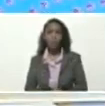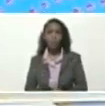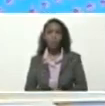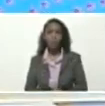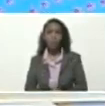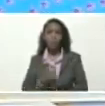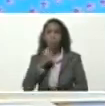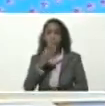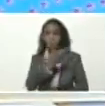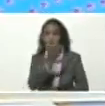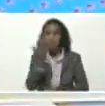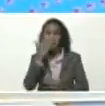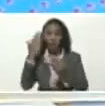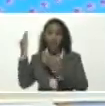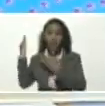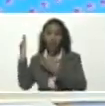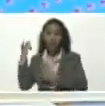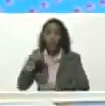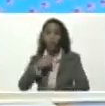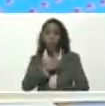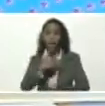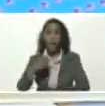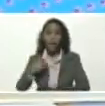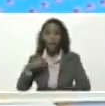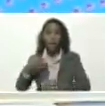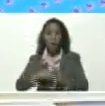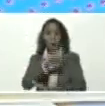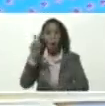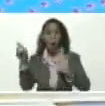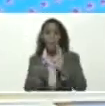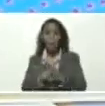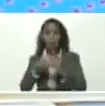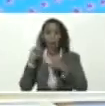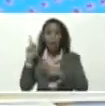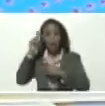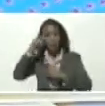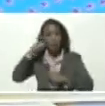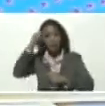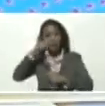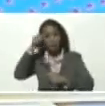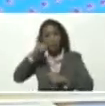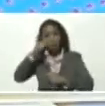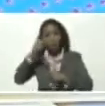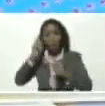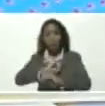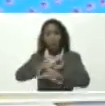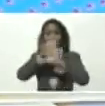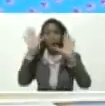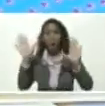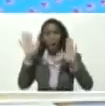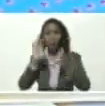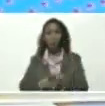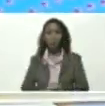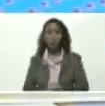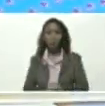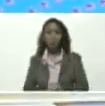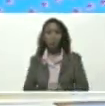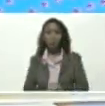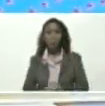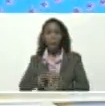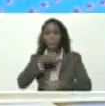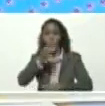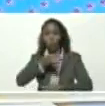Bueno, para que ustedes vean, quise poner completo todo este video de la declaración